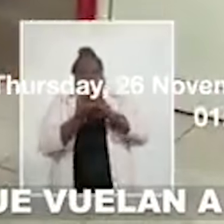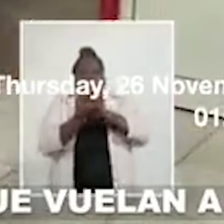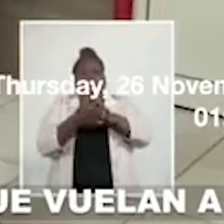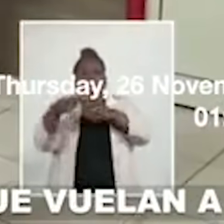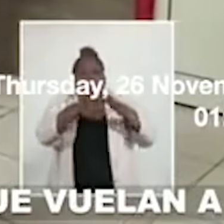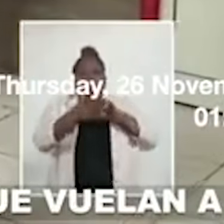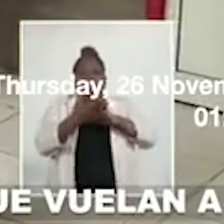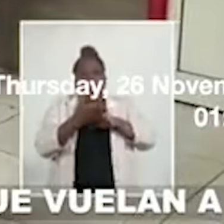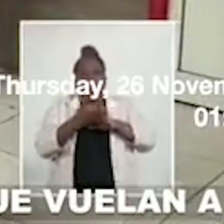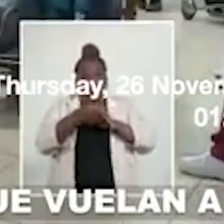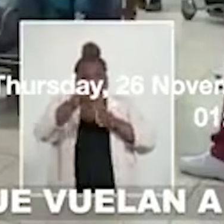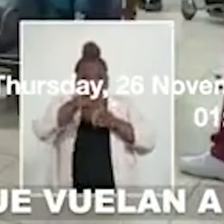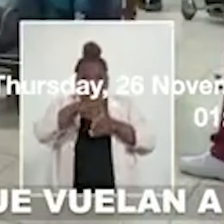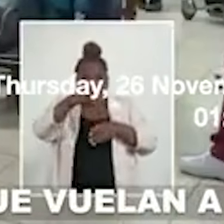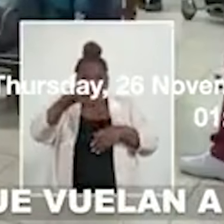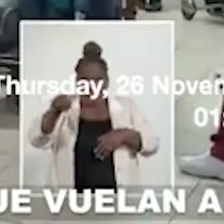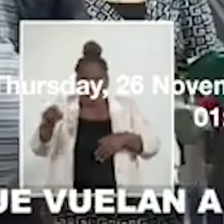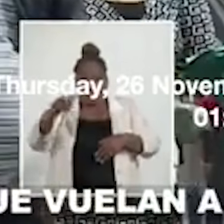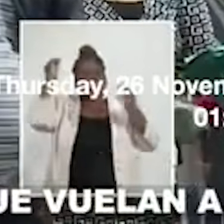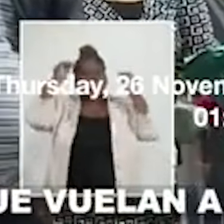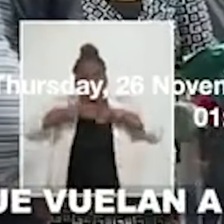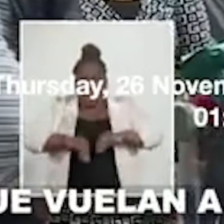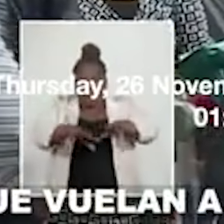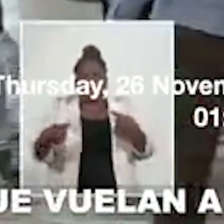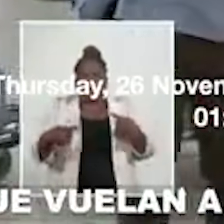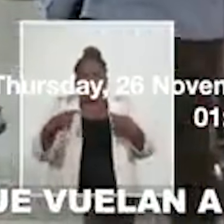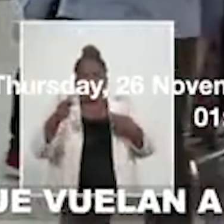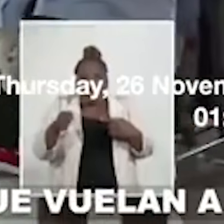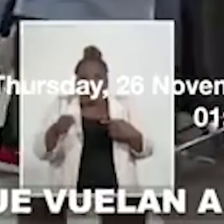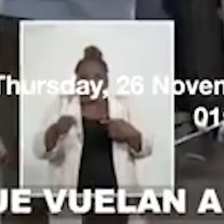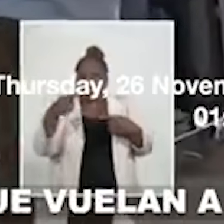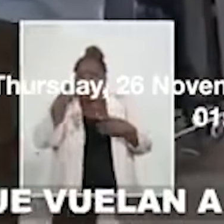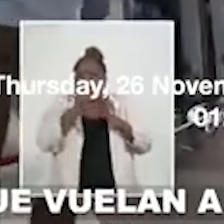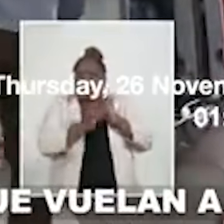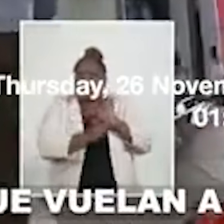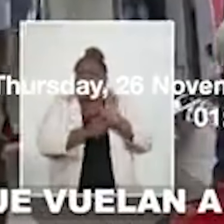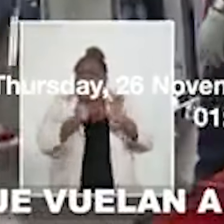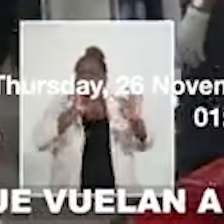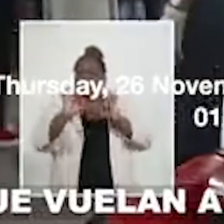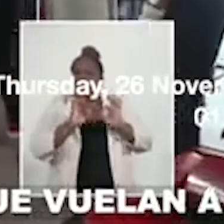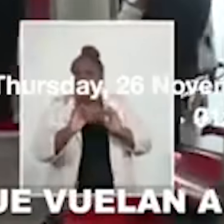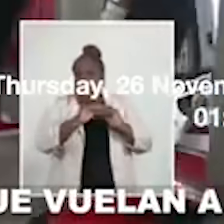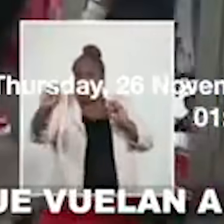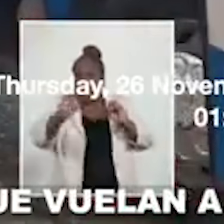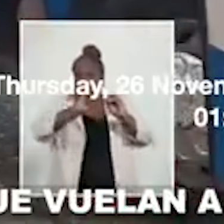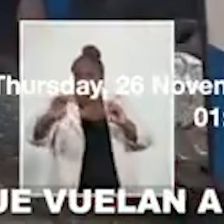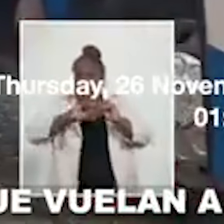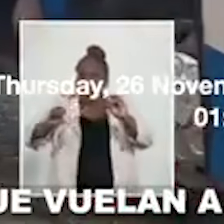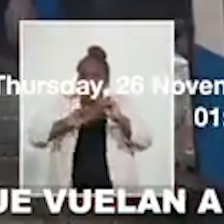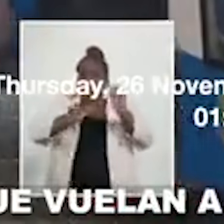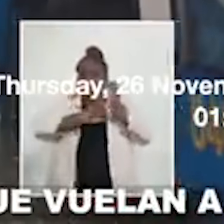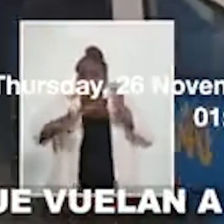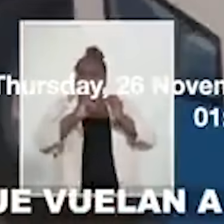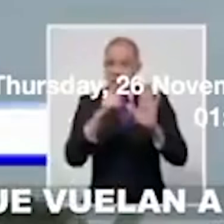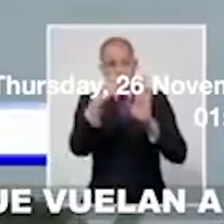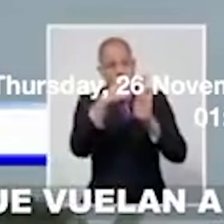$150. Y no puede, entre el 16 de noviembre y el 15 de enero, registrar ninguna caja contenedor de plástico. Espero